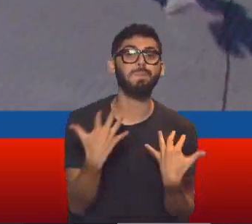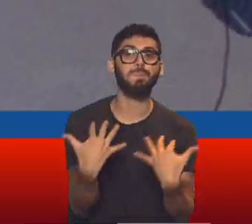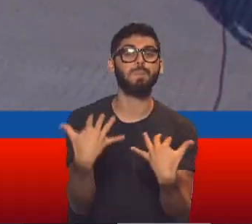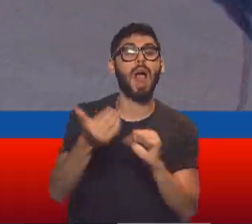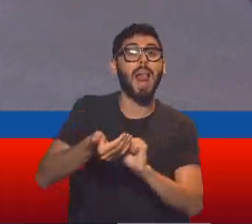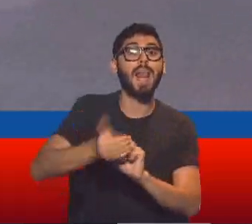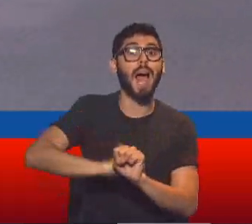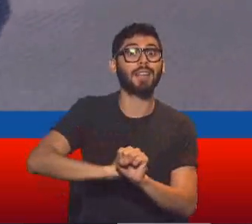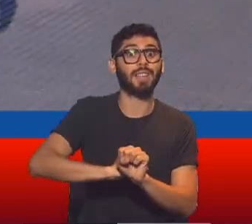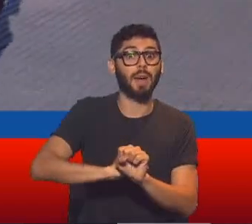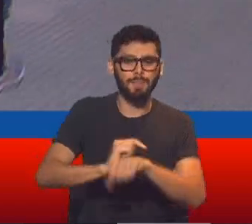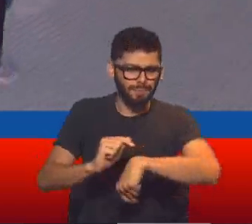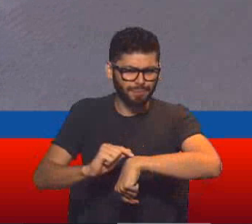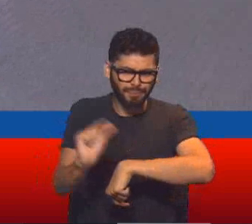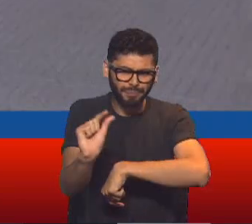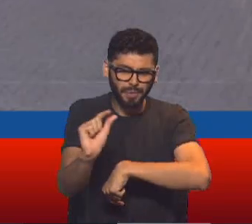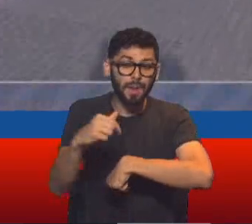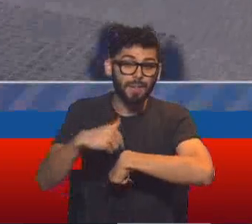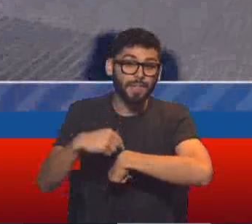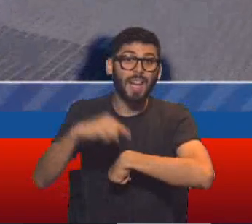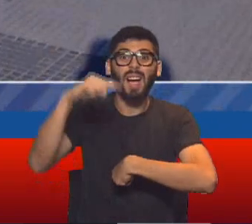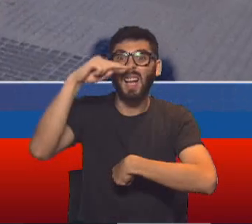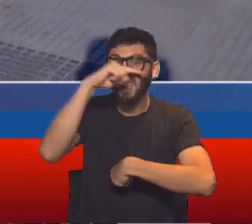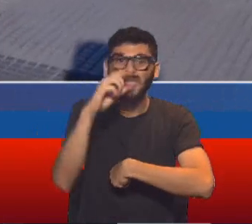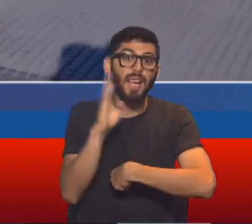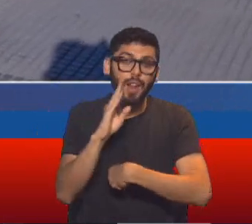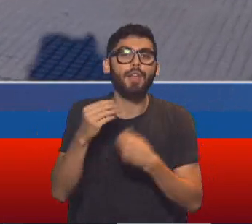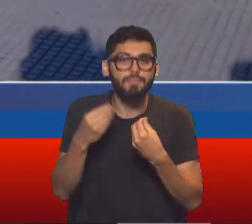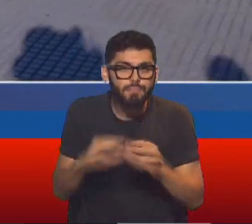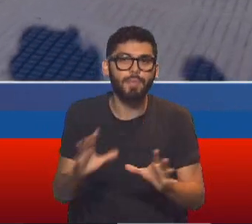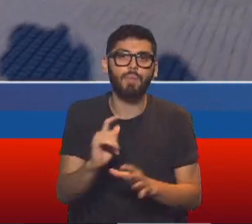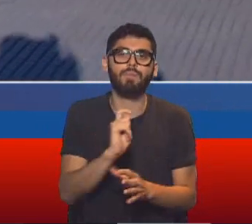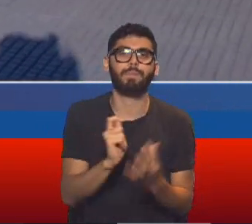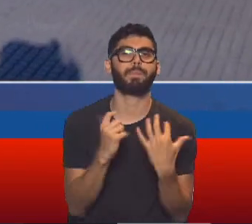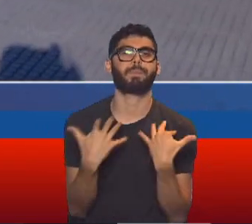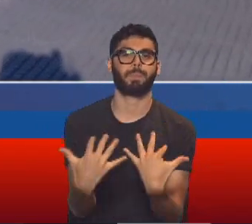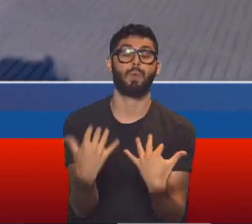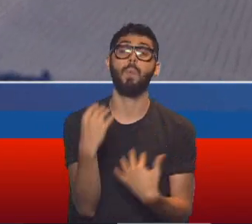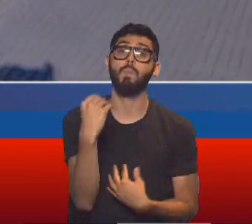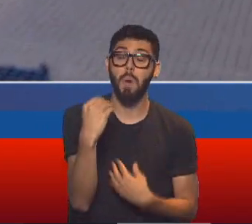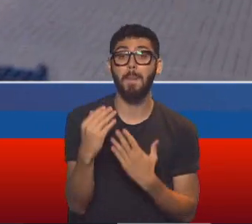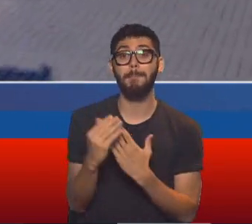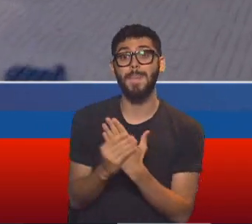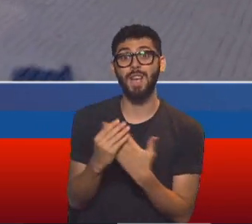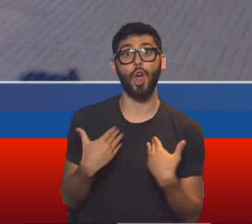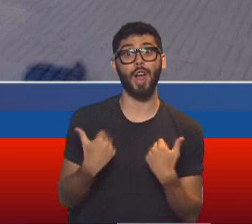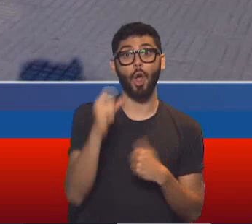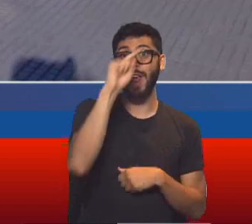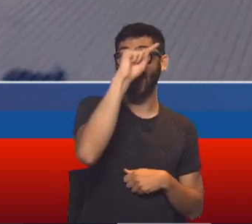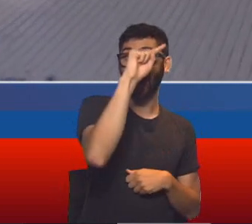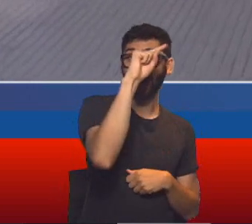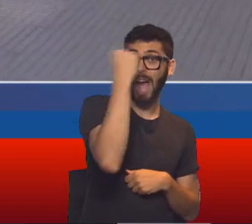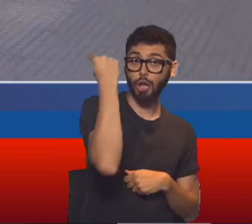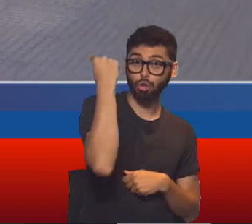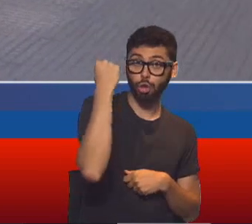Larreta en minutos nada más, a las 19 horas. ¿Por qué? Porque el Ministerio de Salud de la Nación